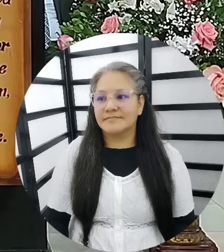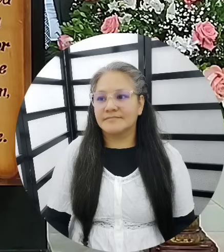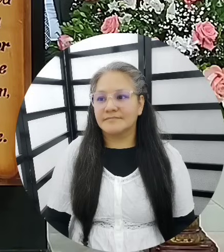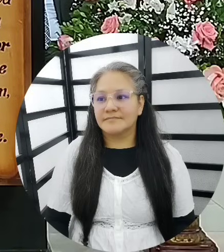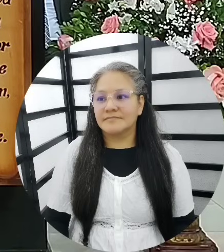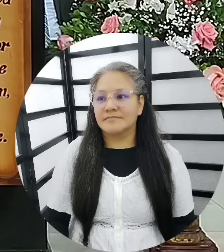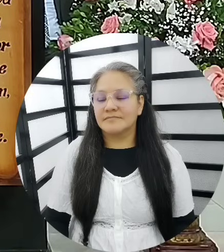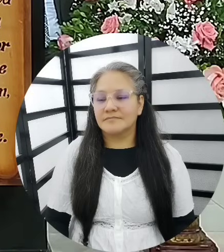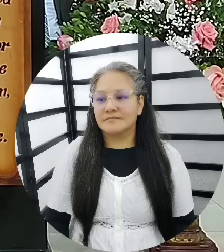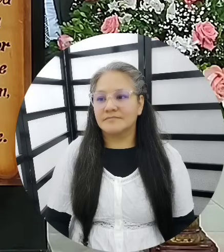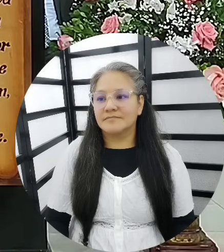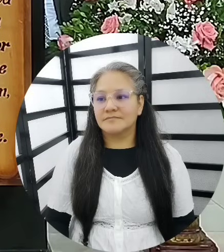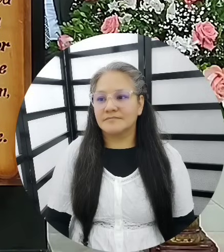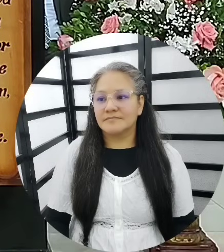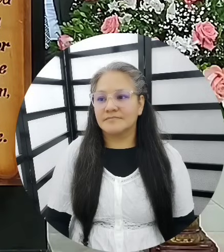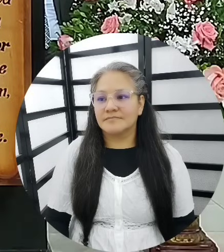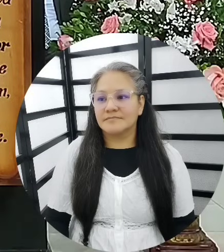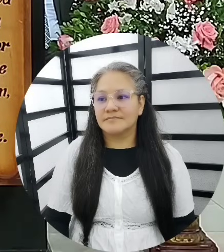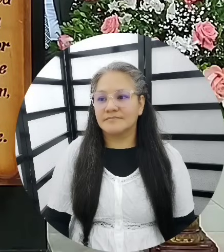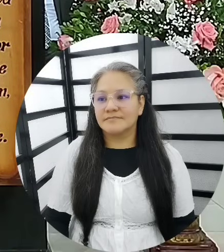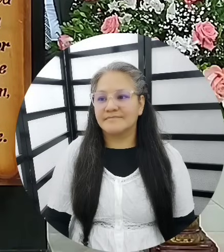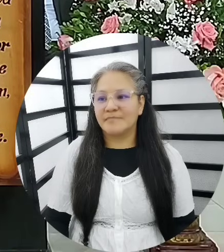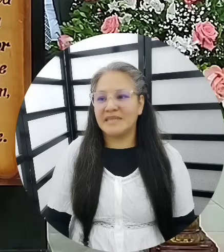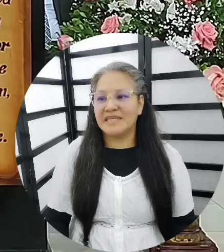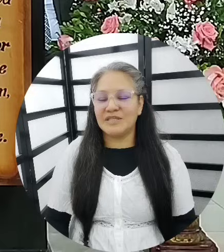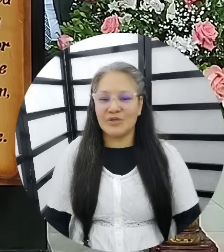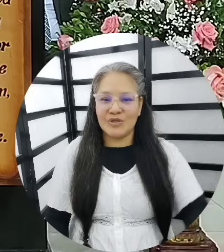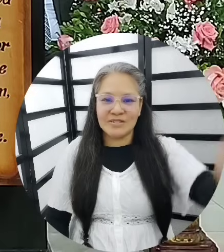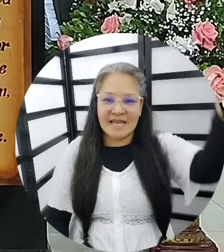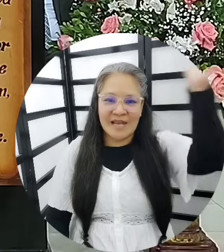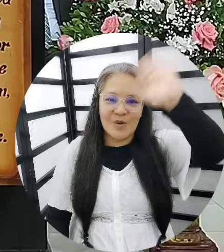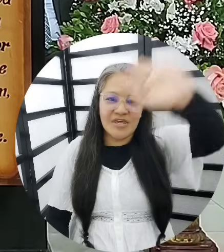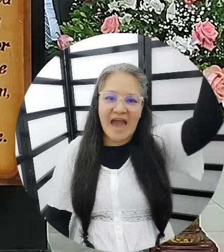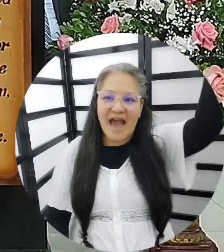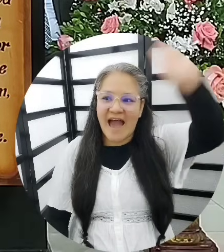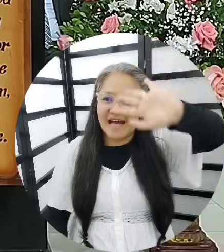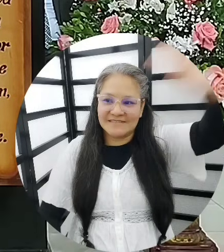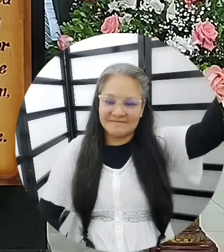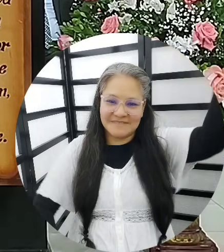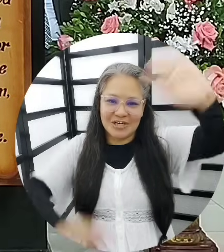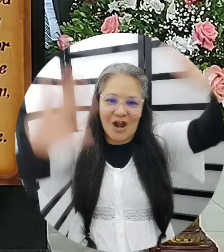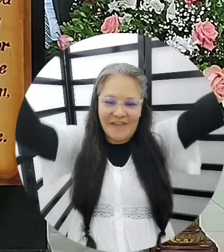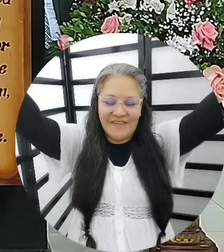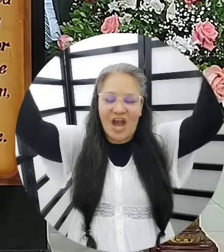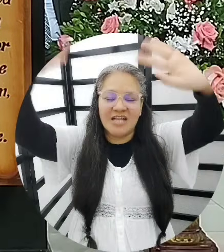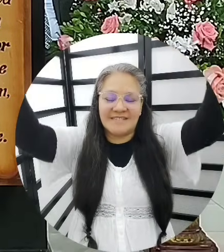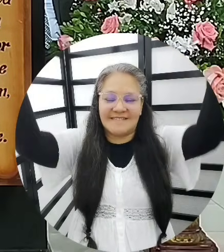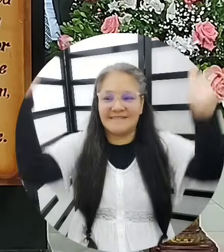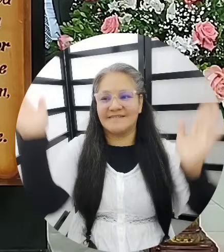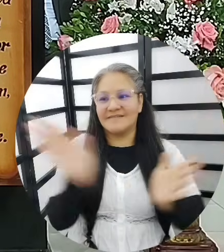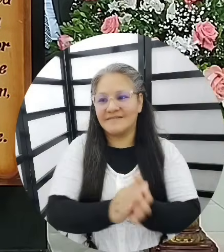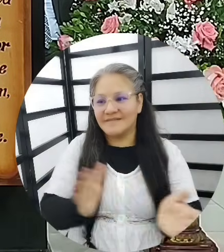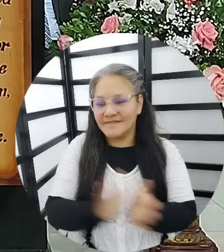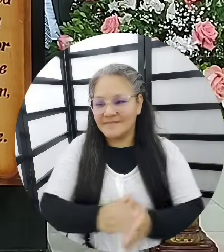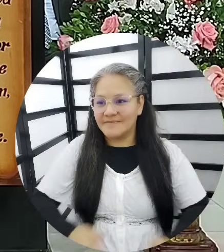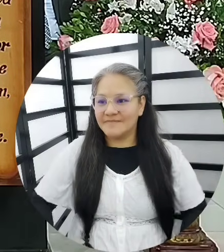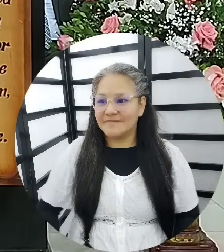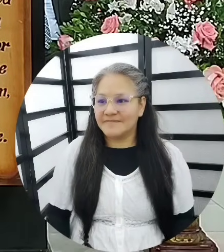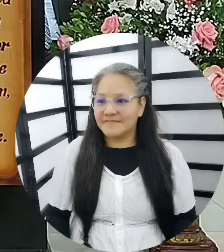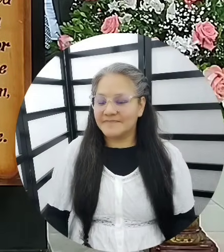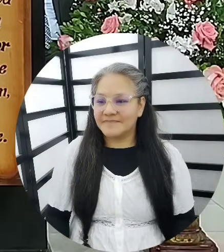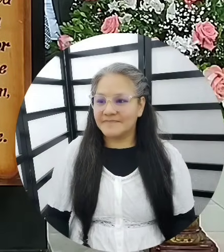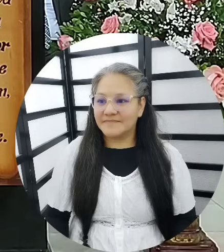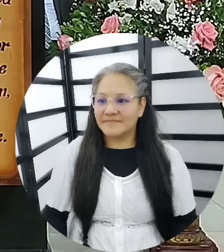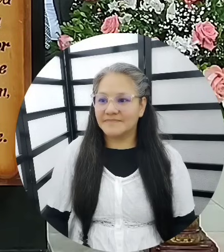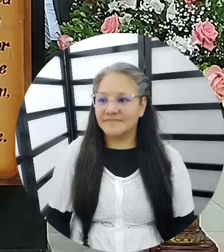tierra. No sigo testificando porque los veo asustados. Gloria a Dios. Hemos